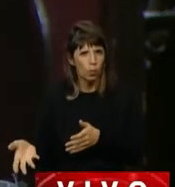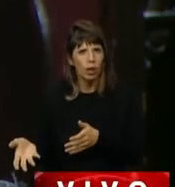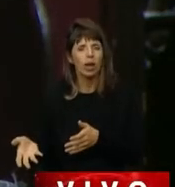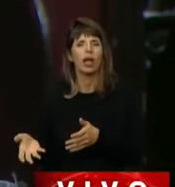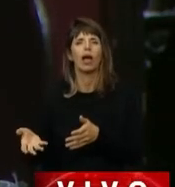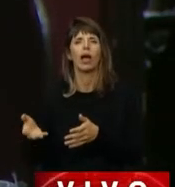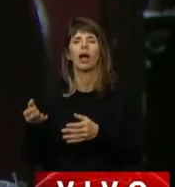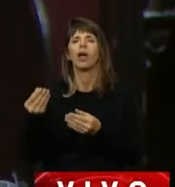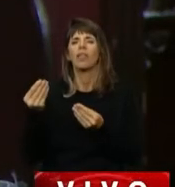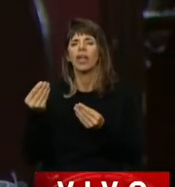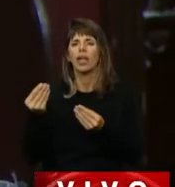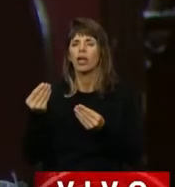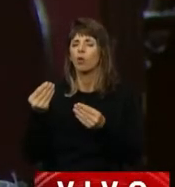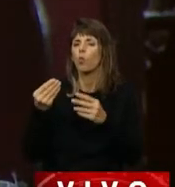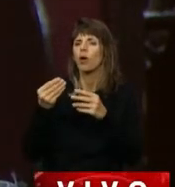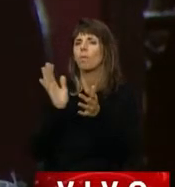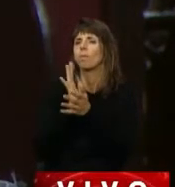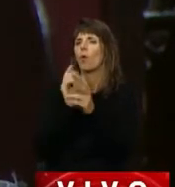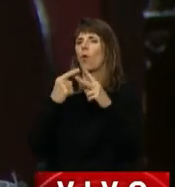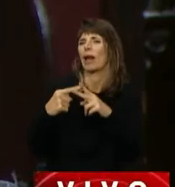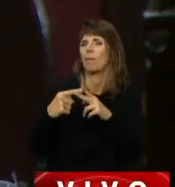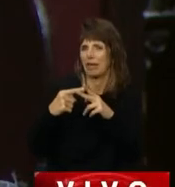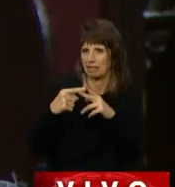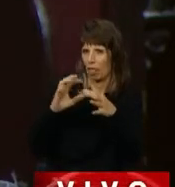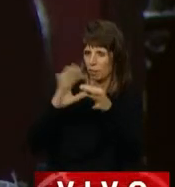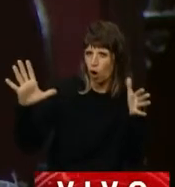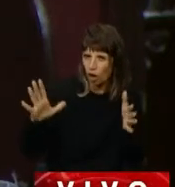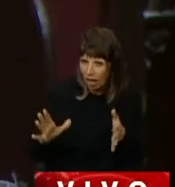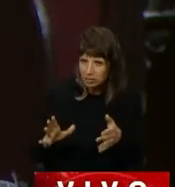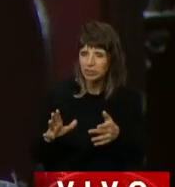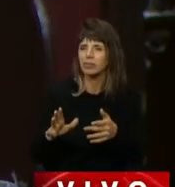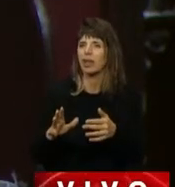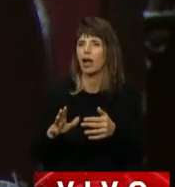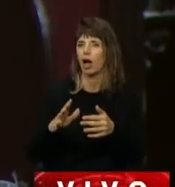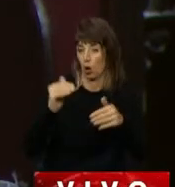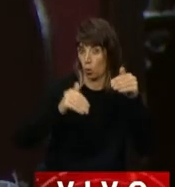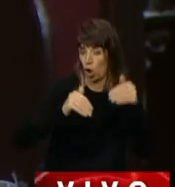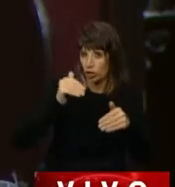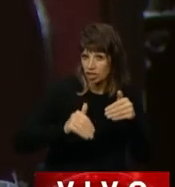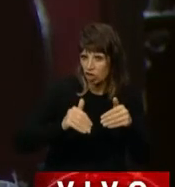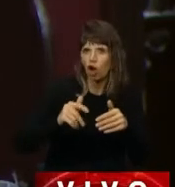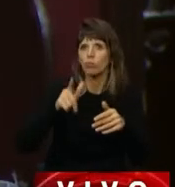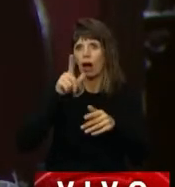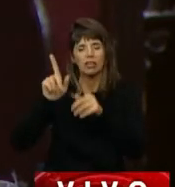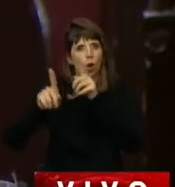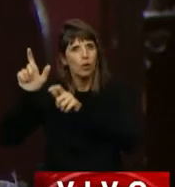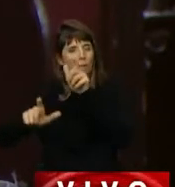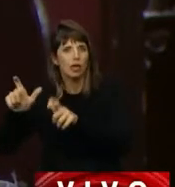de una herramienta de la democracia, en realidad buscan justamente lo contrario,